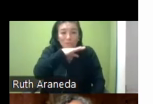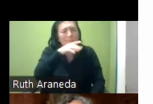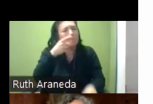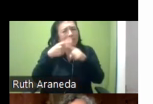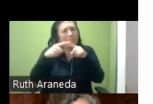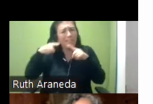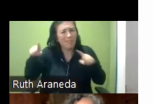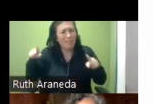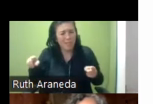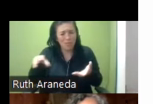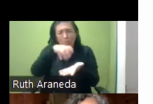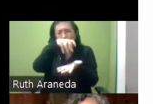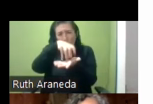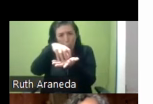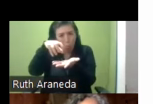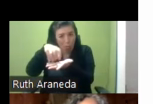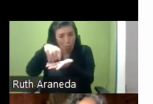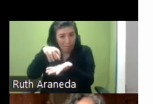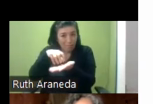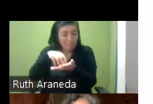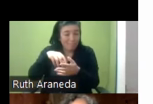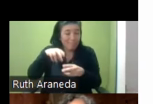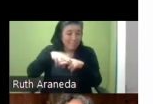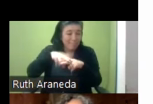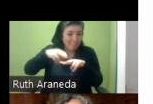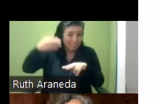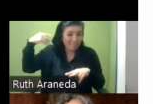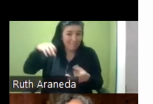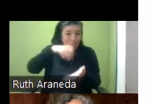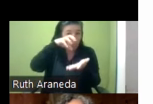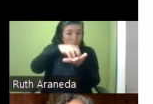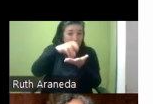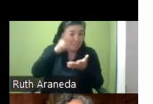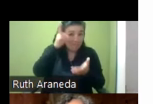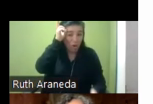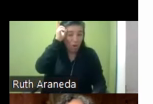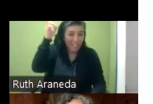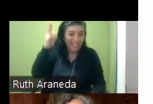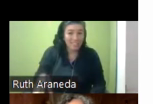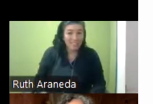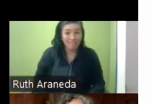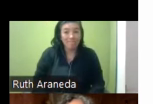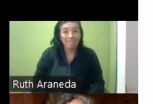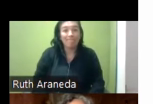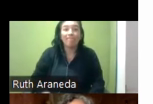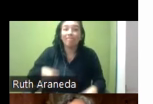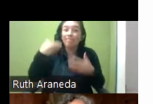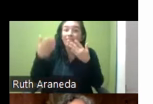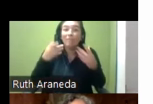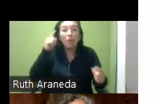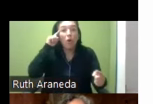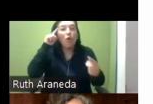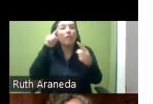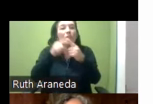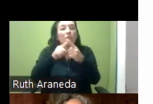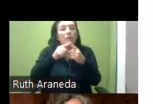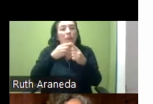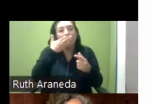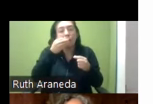distintas poblaciones en el pasado. Y de esta manera llegar a un objetivo más amplio, que